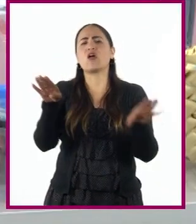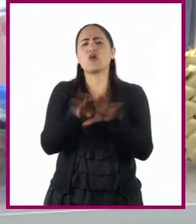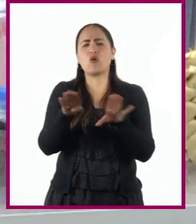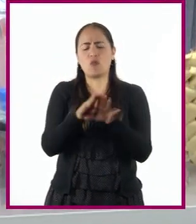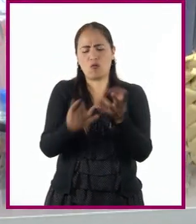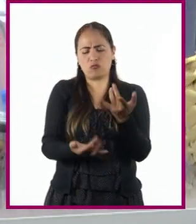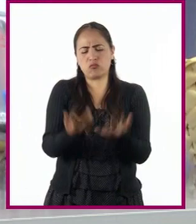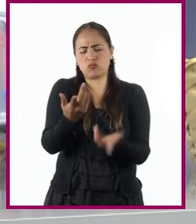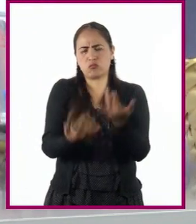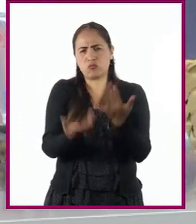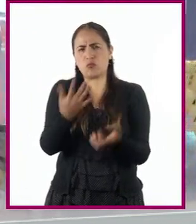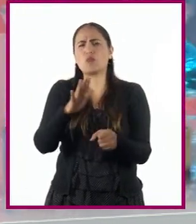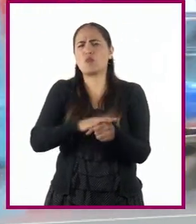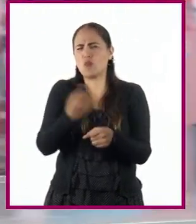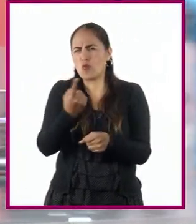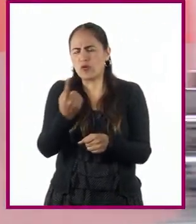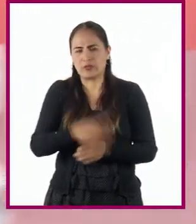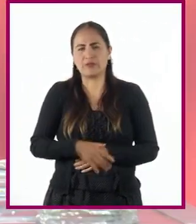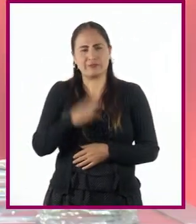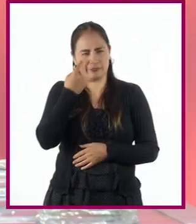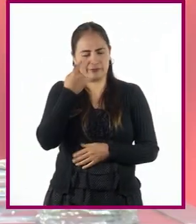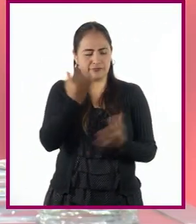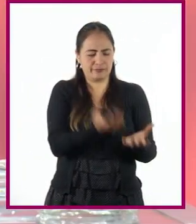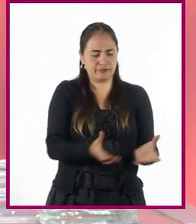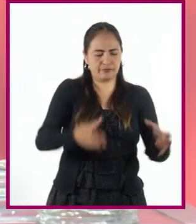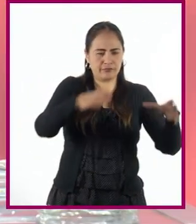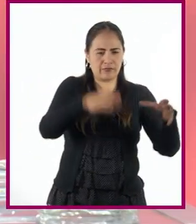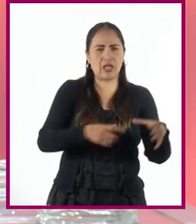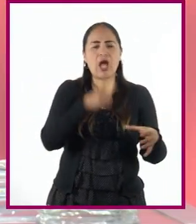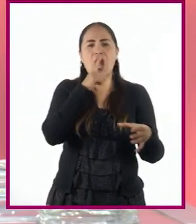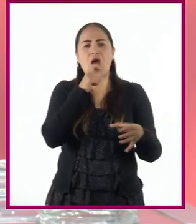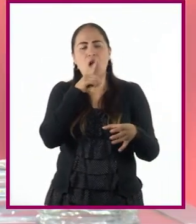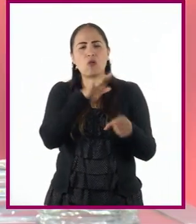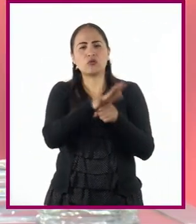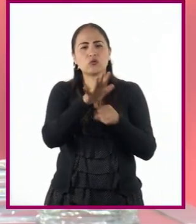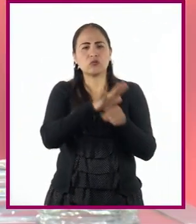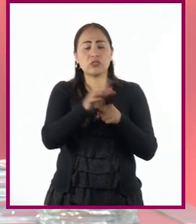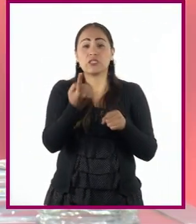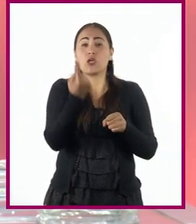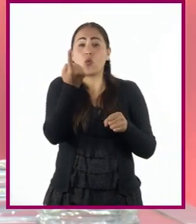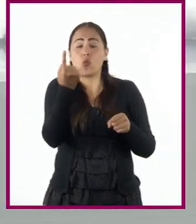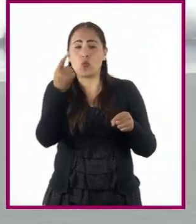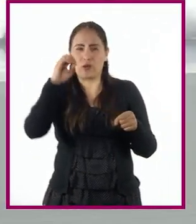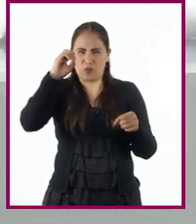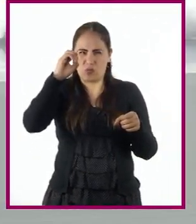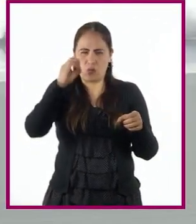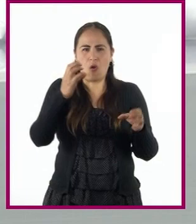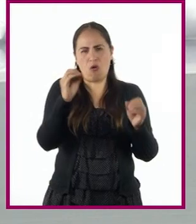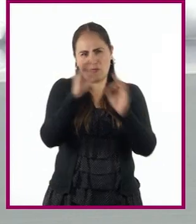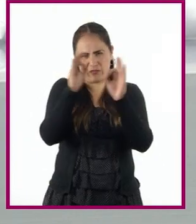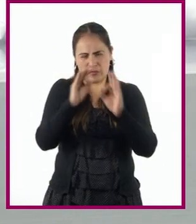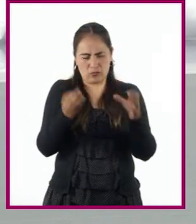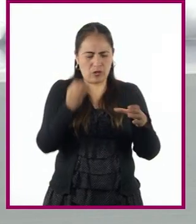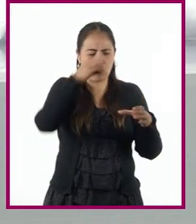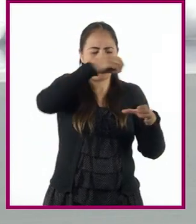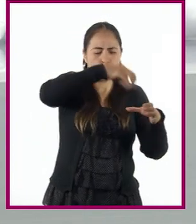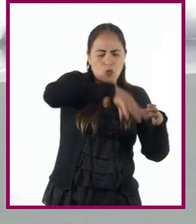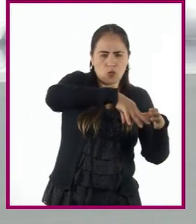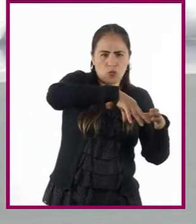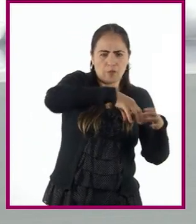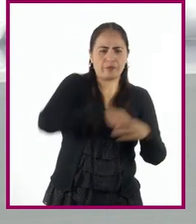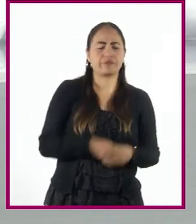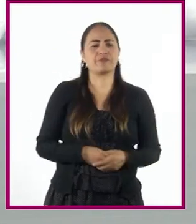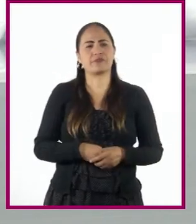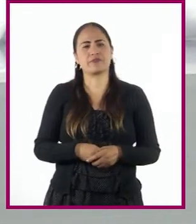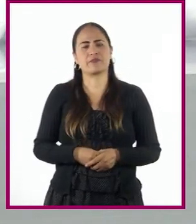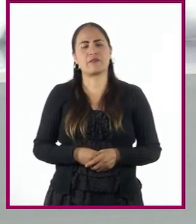qué, en una bandeja amplia colocamos agua tibia y una de las esferas o figuras que realizamos. La temperatura del agua